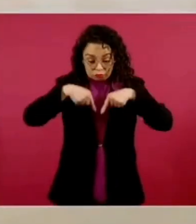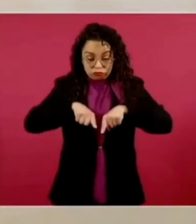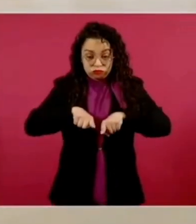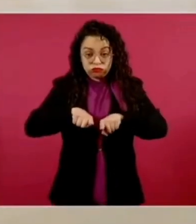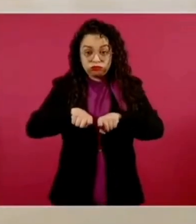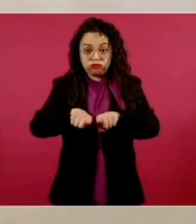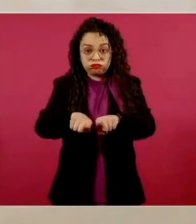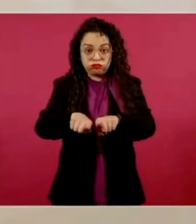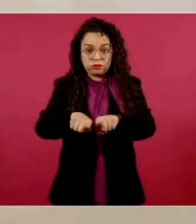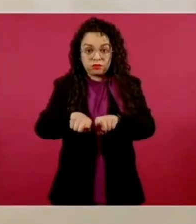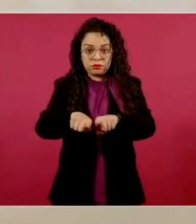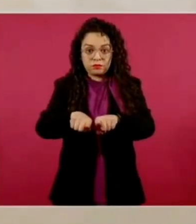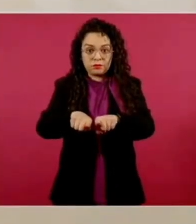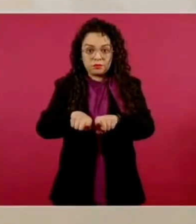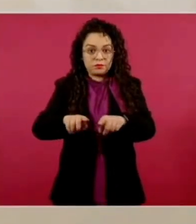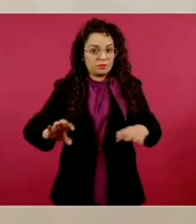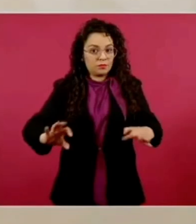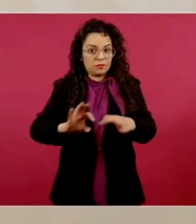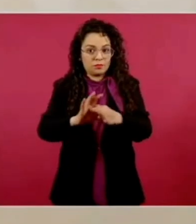legal